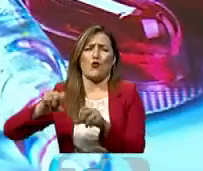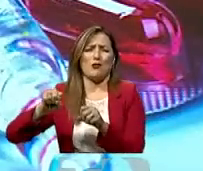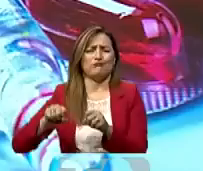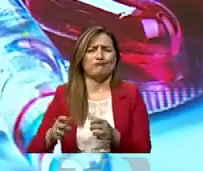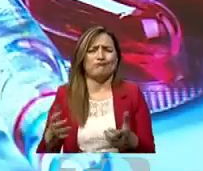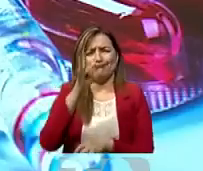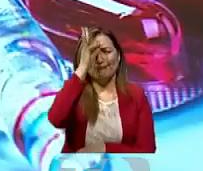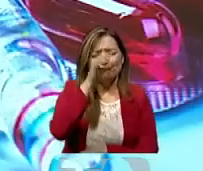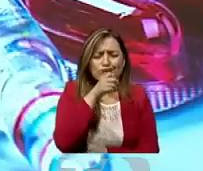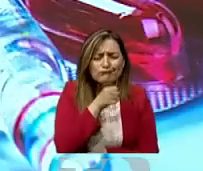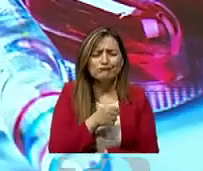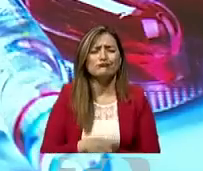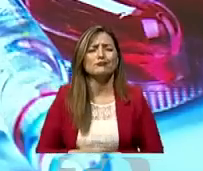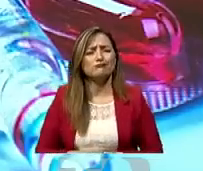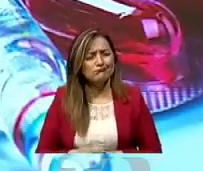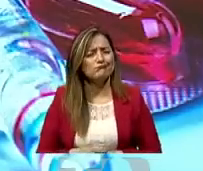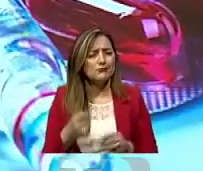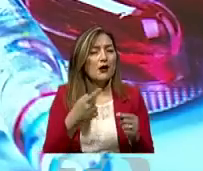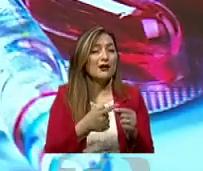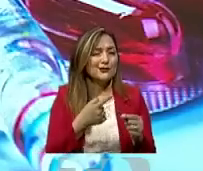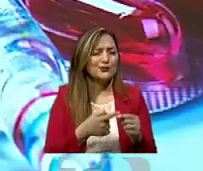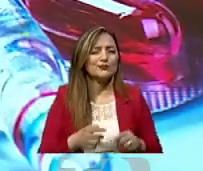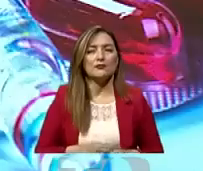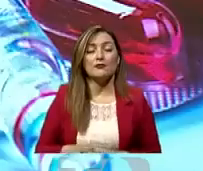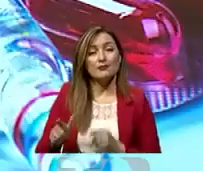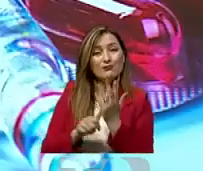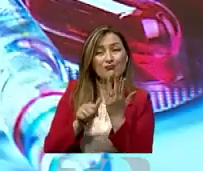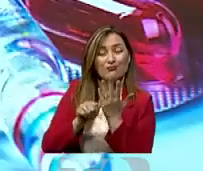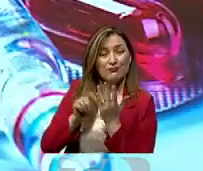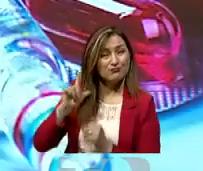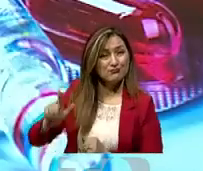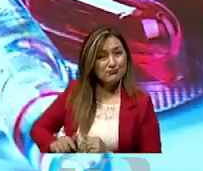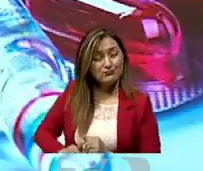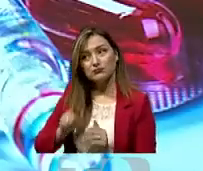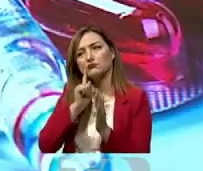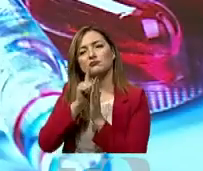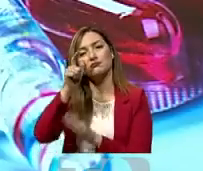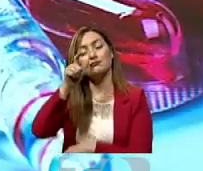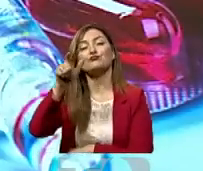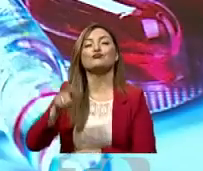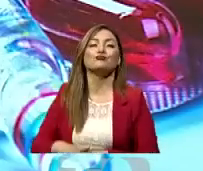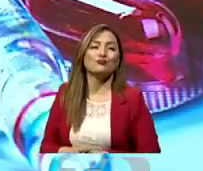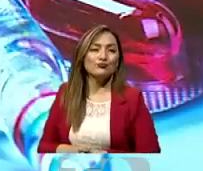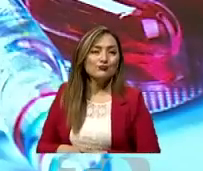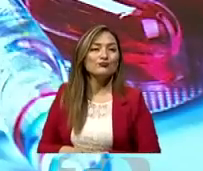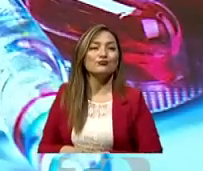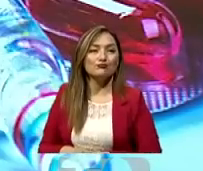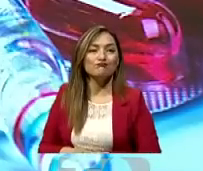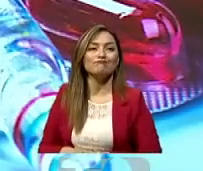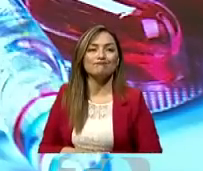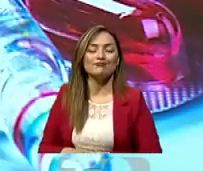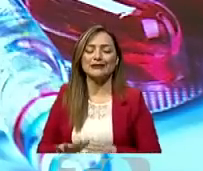Atención Integral del Adulto Mayor en Quito. El Ministerio de Salud presentó la denuncia en la Fiscalía General, pues ya tendrían